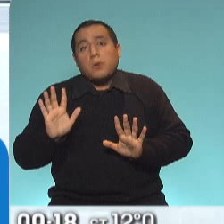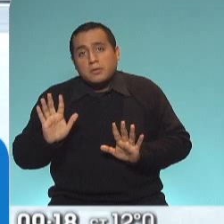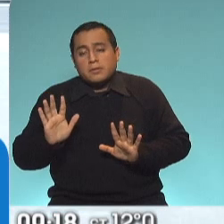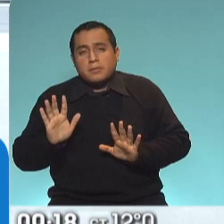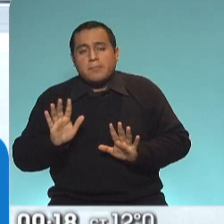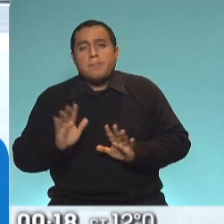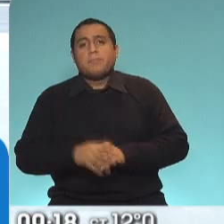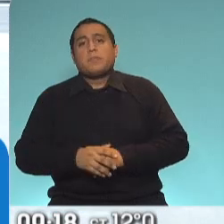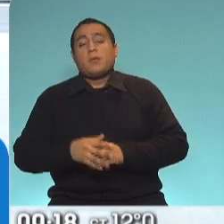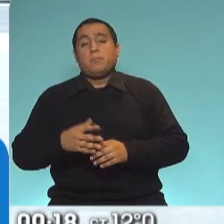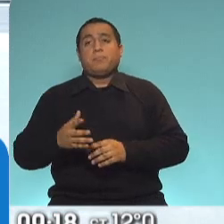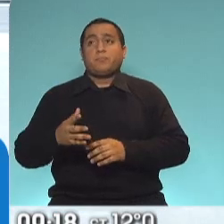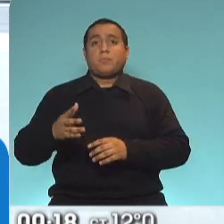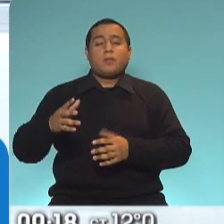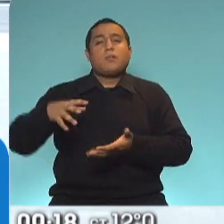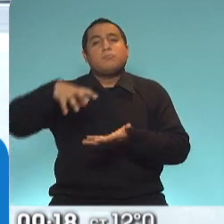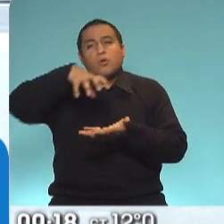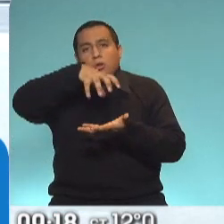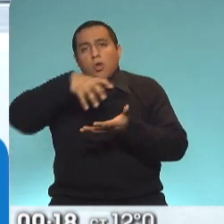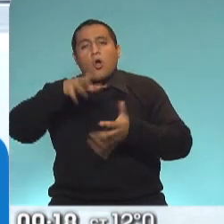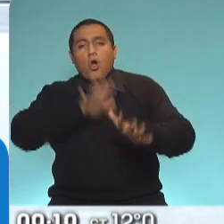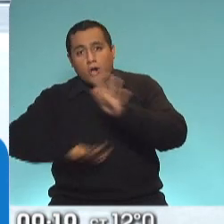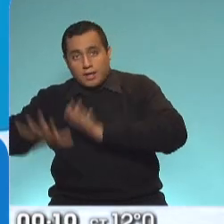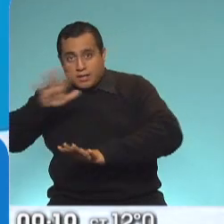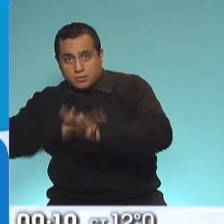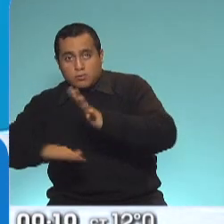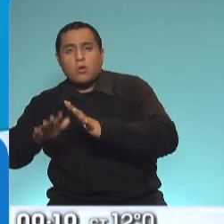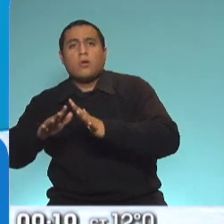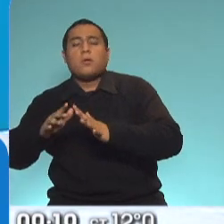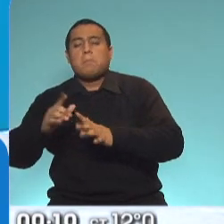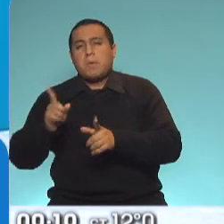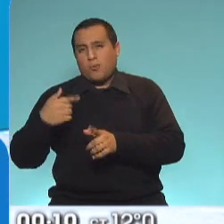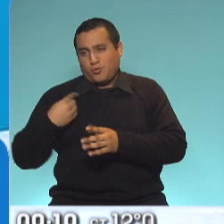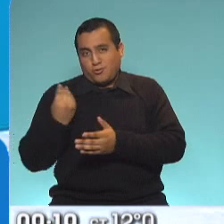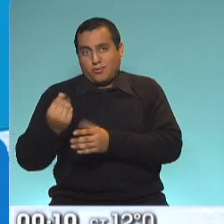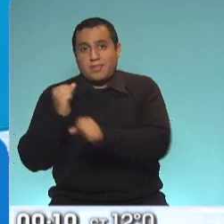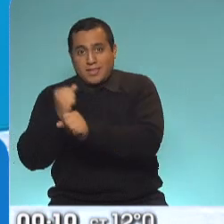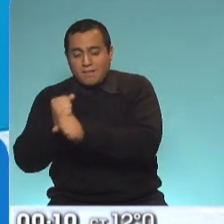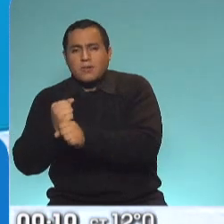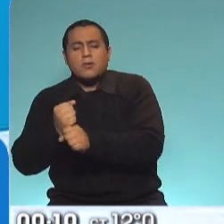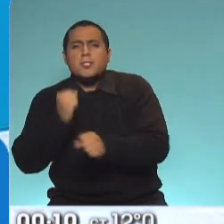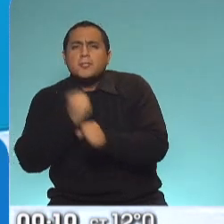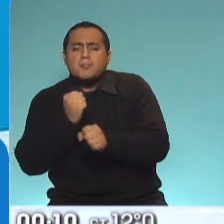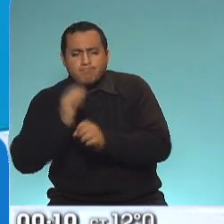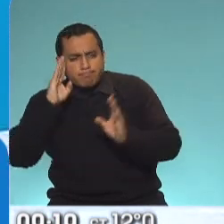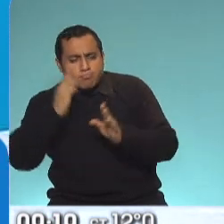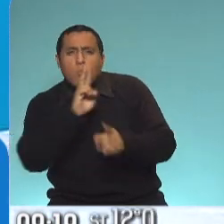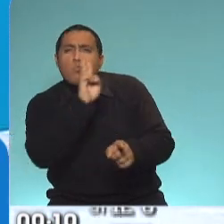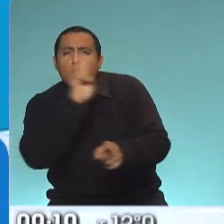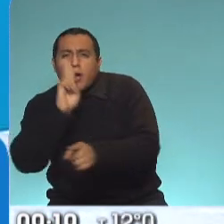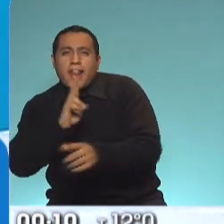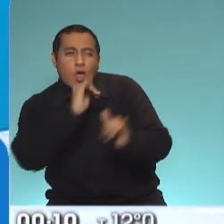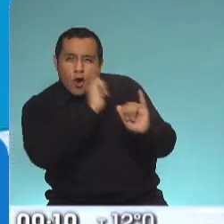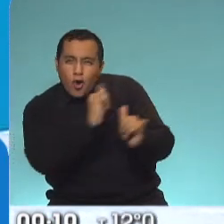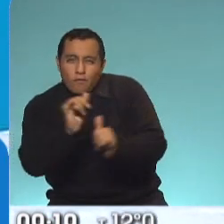desde las organizaciones no gubernamentales como la que trabajo, en donde estamos trabajando con mujeres, pero mucho con mujeres